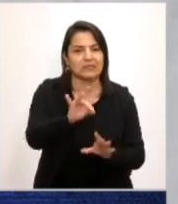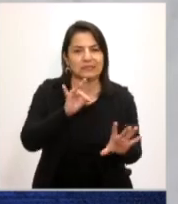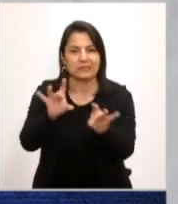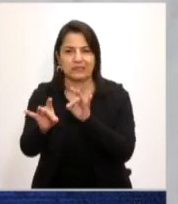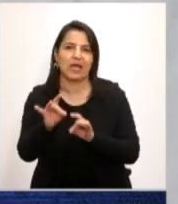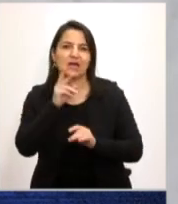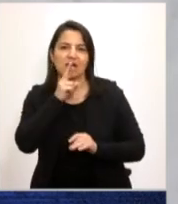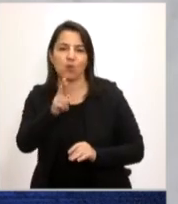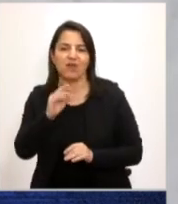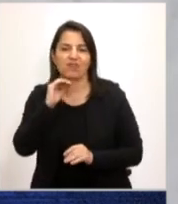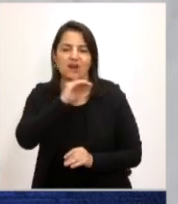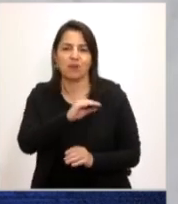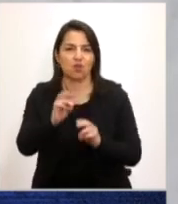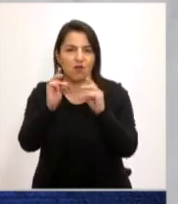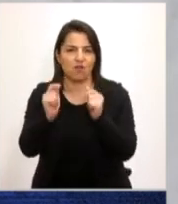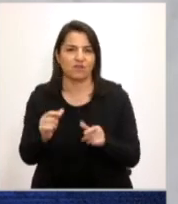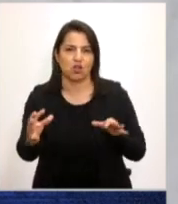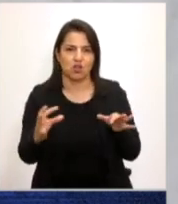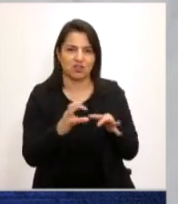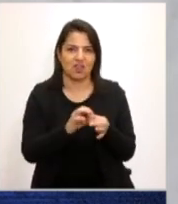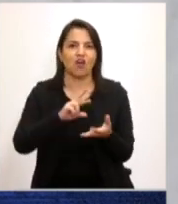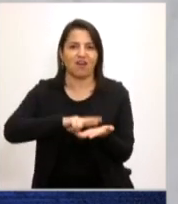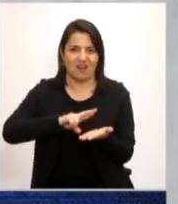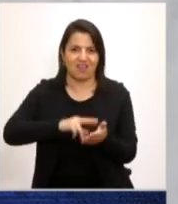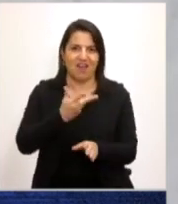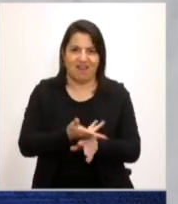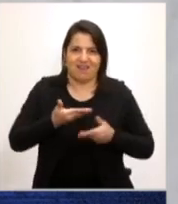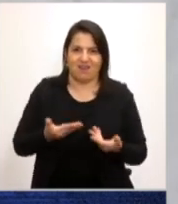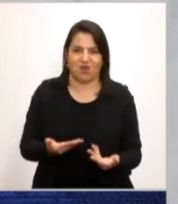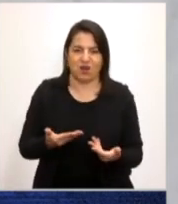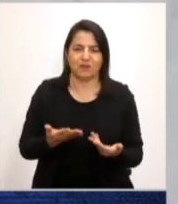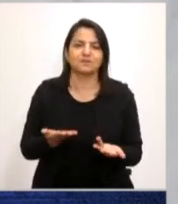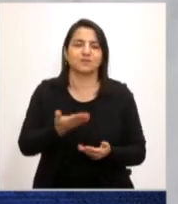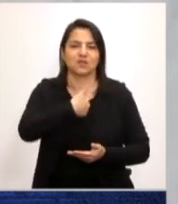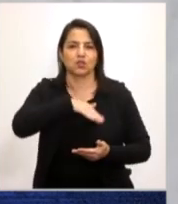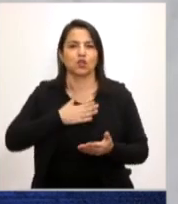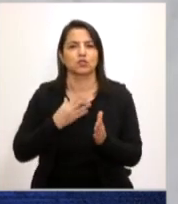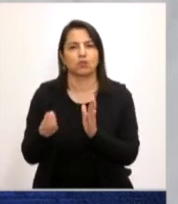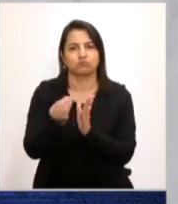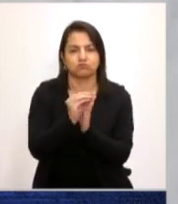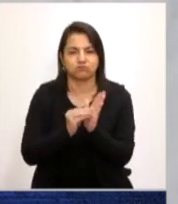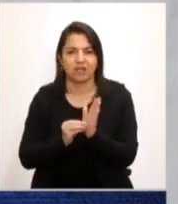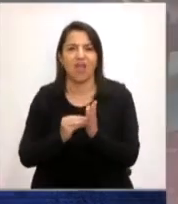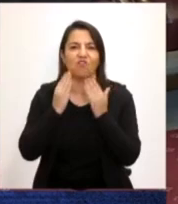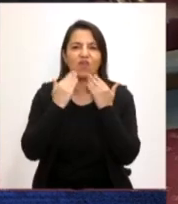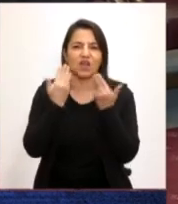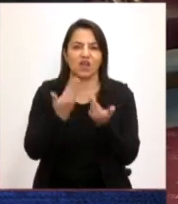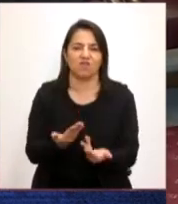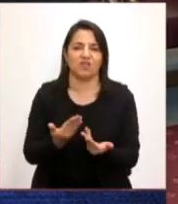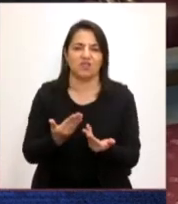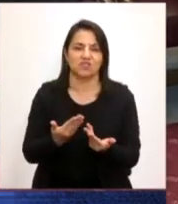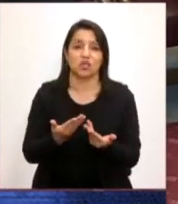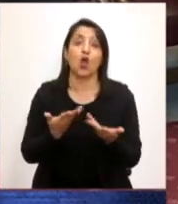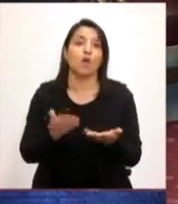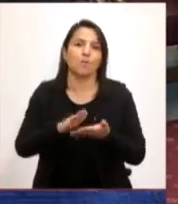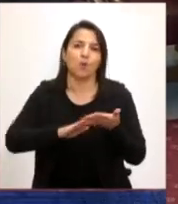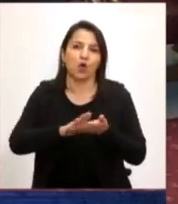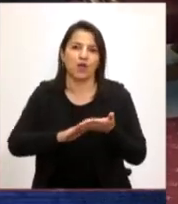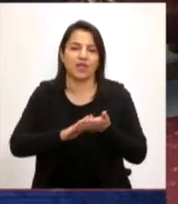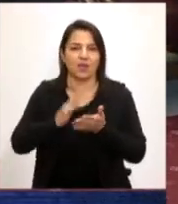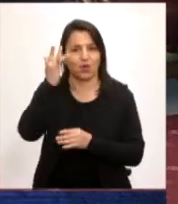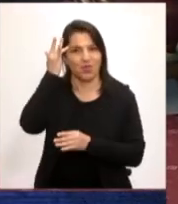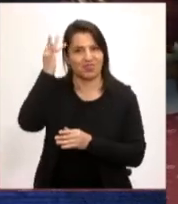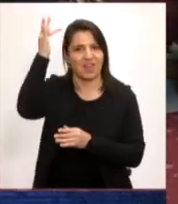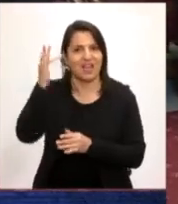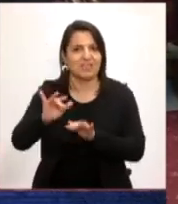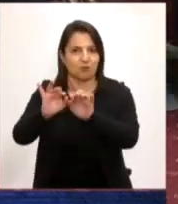rápidos, eficientes y conectados con la realidad actual. Estamos incorporando los beneficios que nos entrega, por ejemplo, la inteligencia